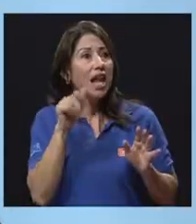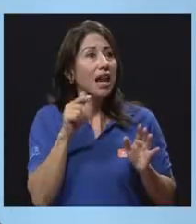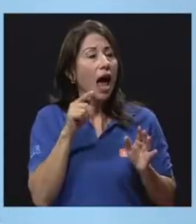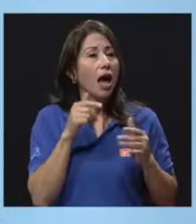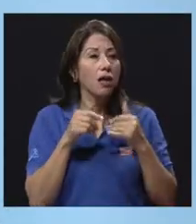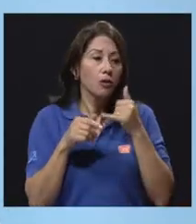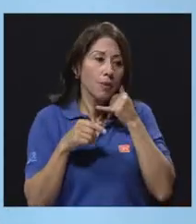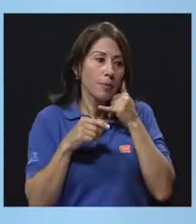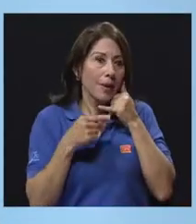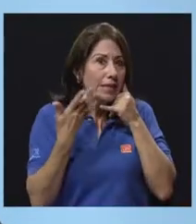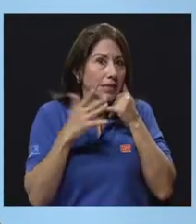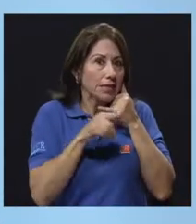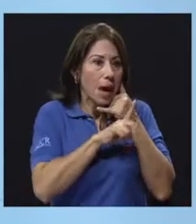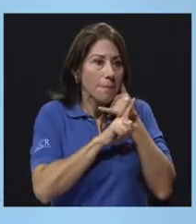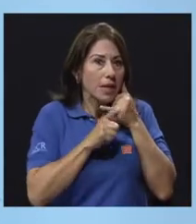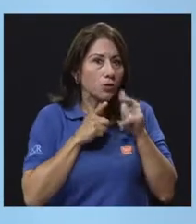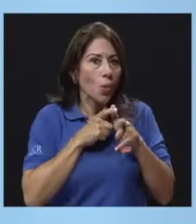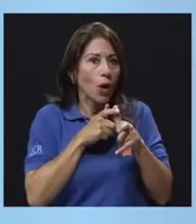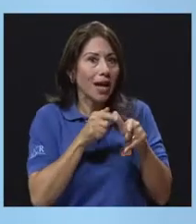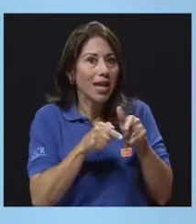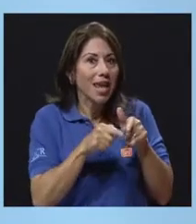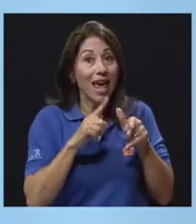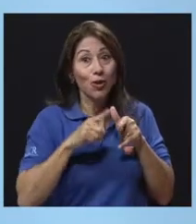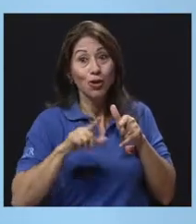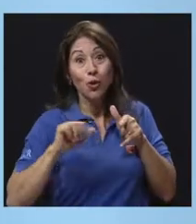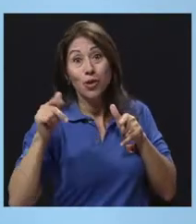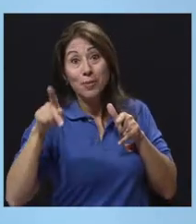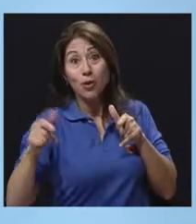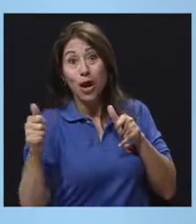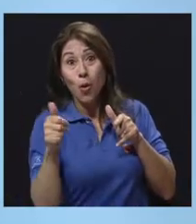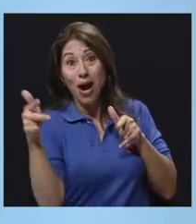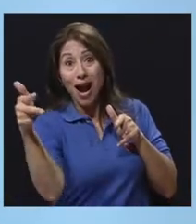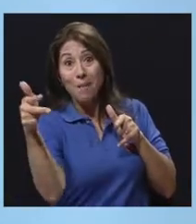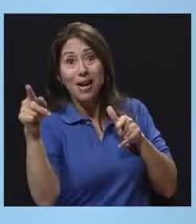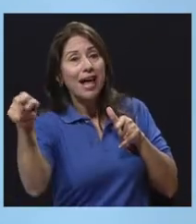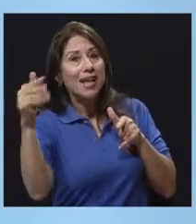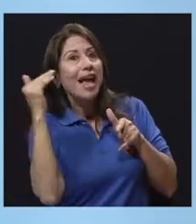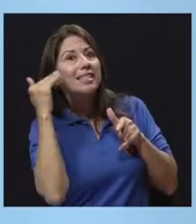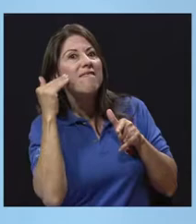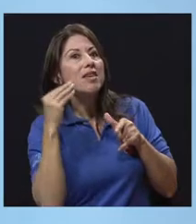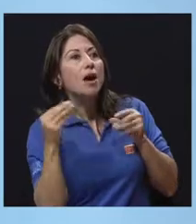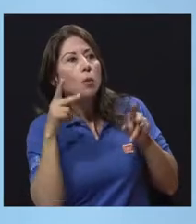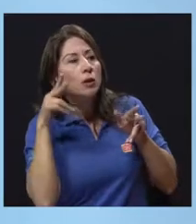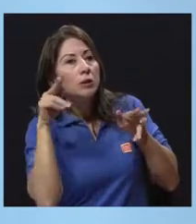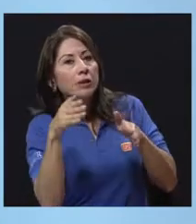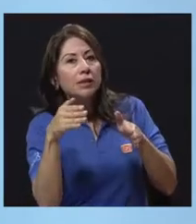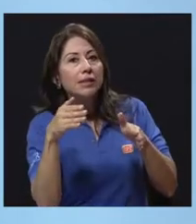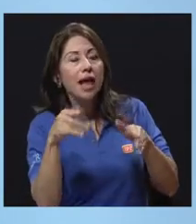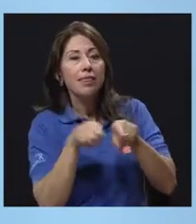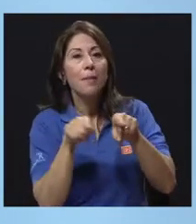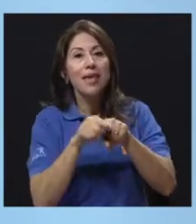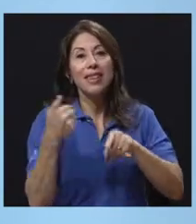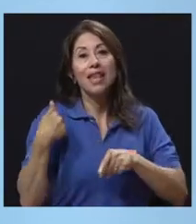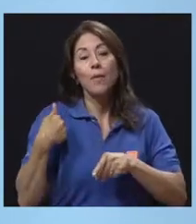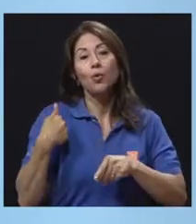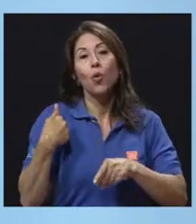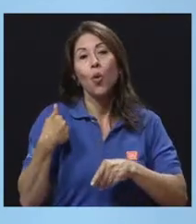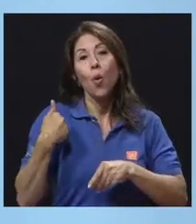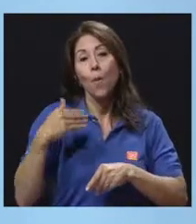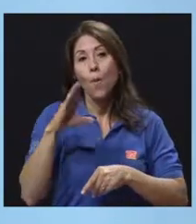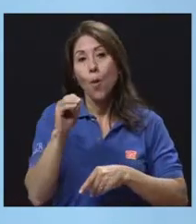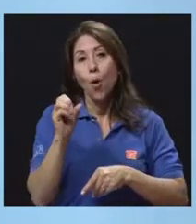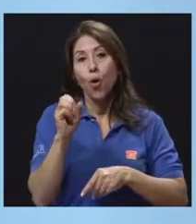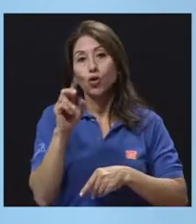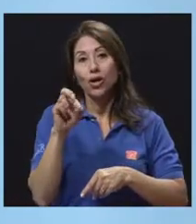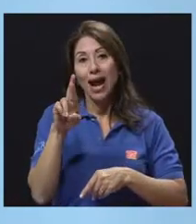más adelante dice, bueno, tiene que llegar en tanto. Y teníamos también a Oscar Segura, que nos ayudó muchísimo, revisando